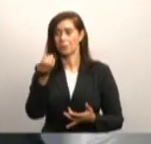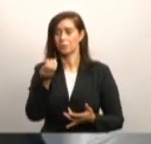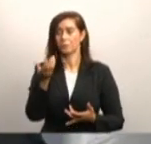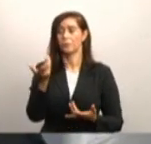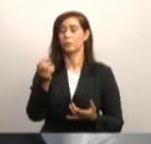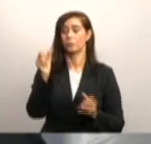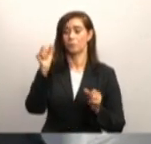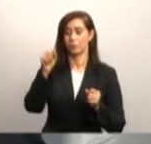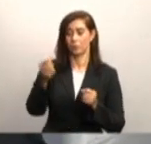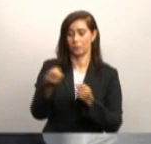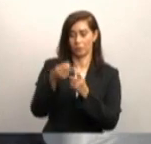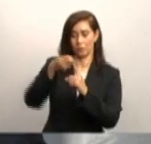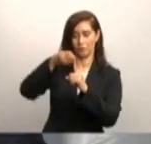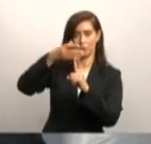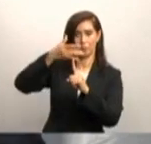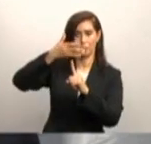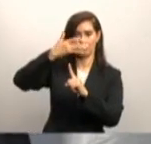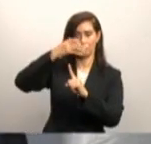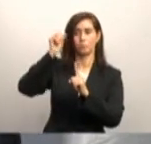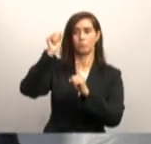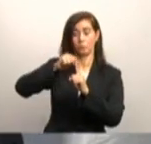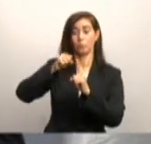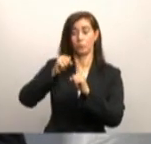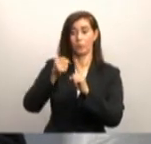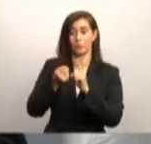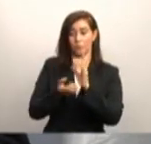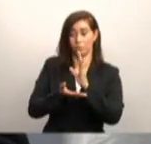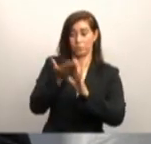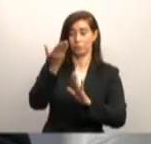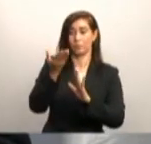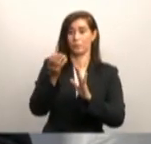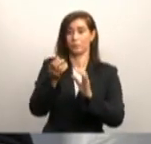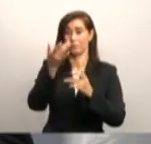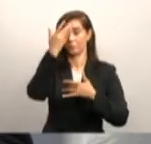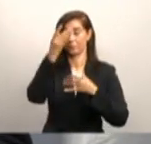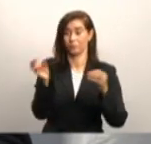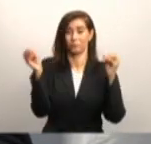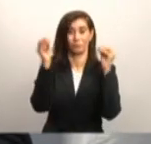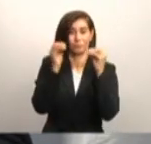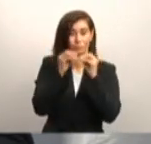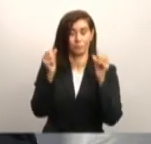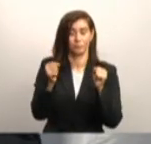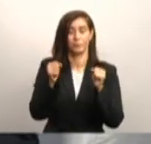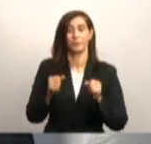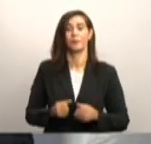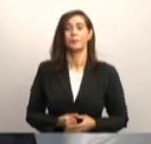esos casos, no hay duda de eso, porque son infecciones respiratorias, como bien usted